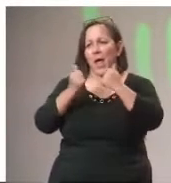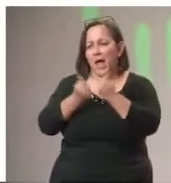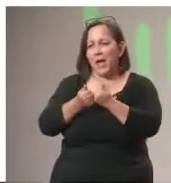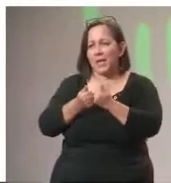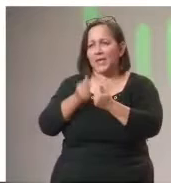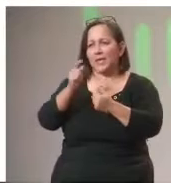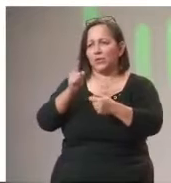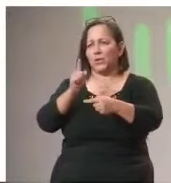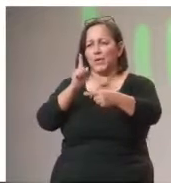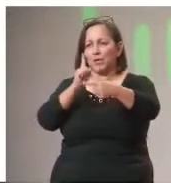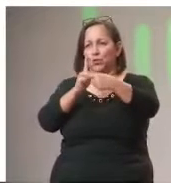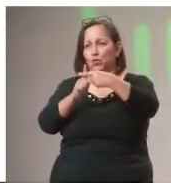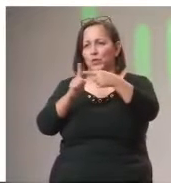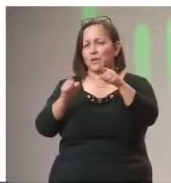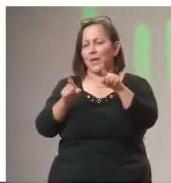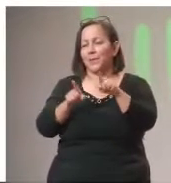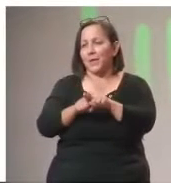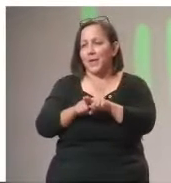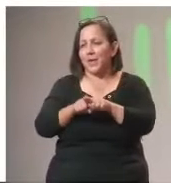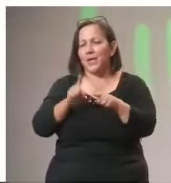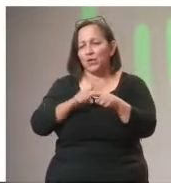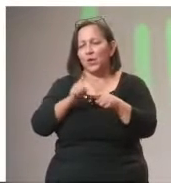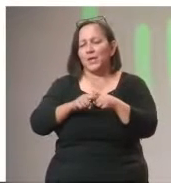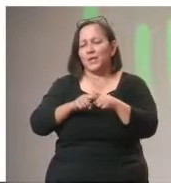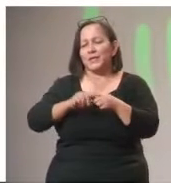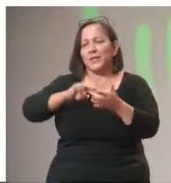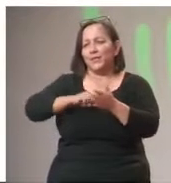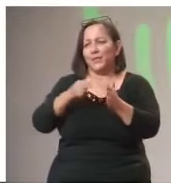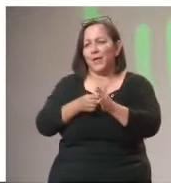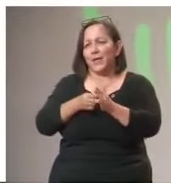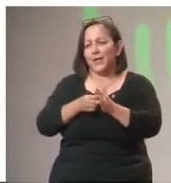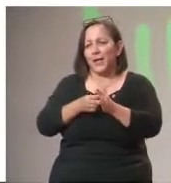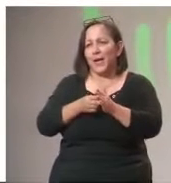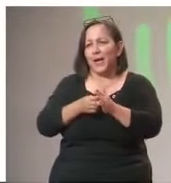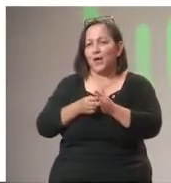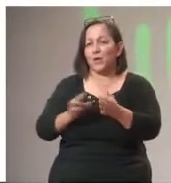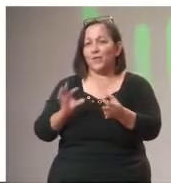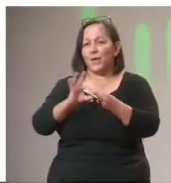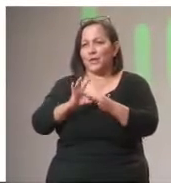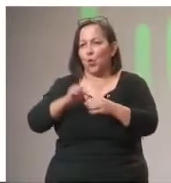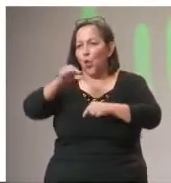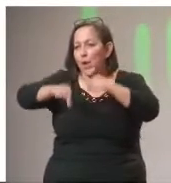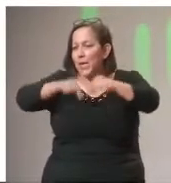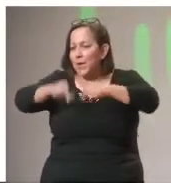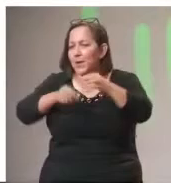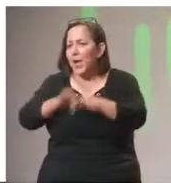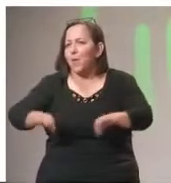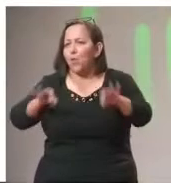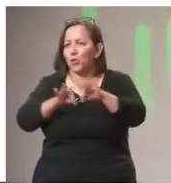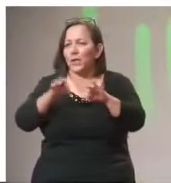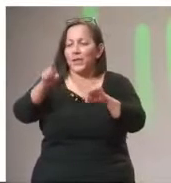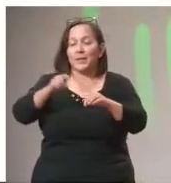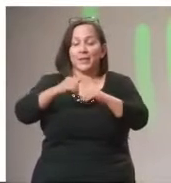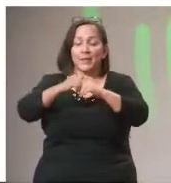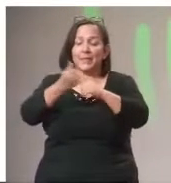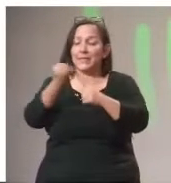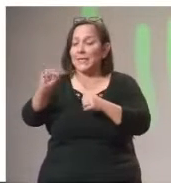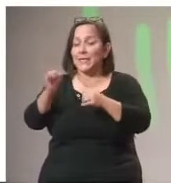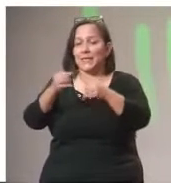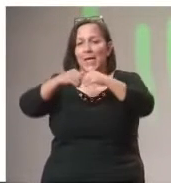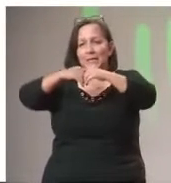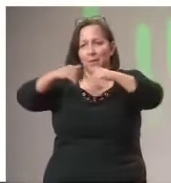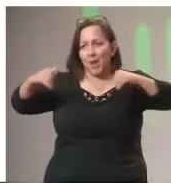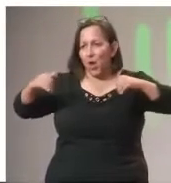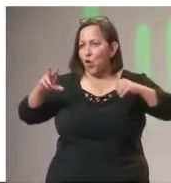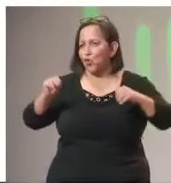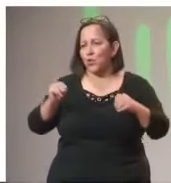cruces, hay una sobreposición de los puntos, y eso quiere decir que hay una relación química importante. Si están separados o